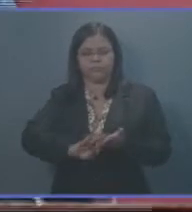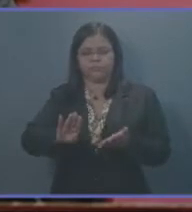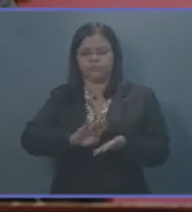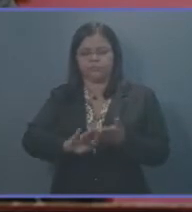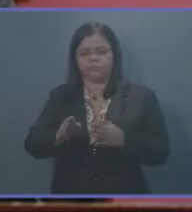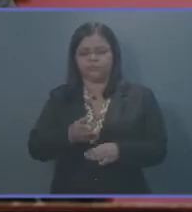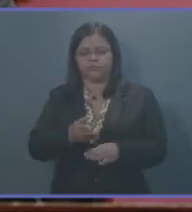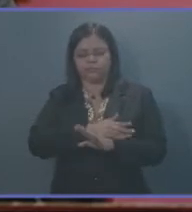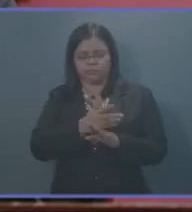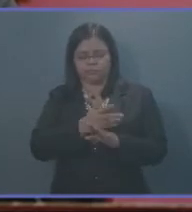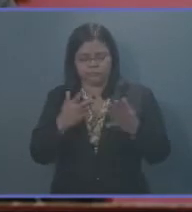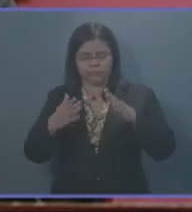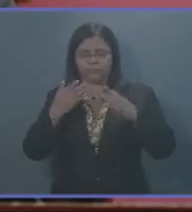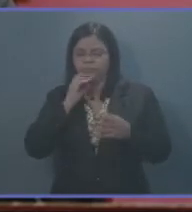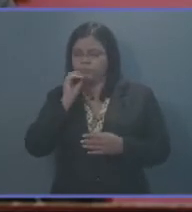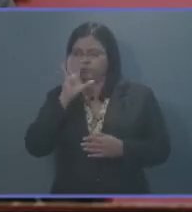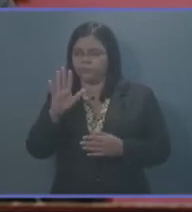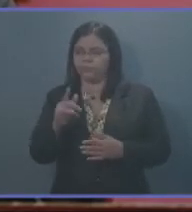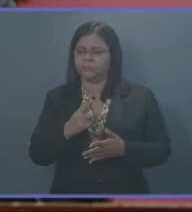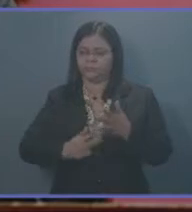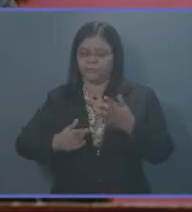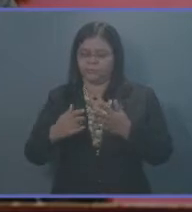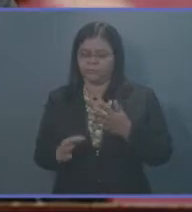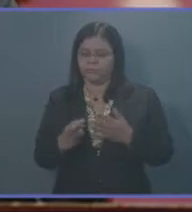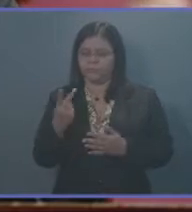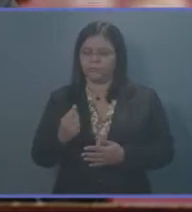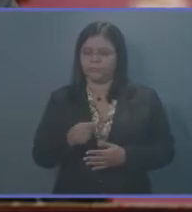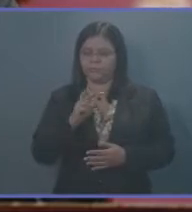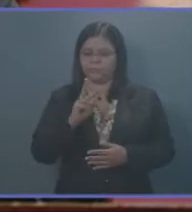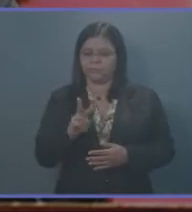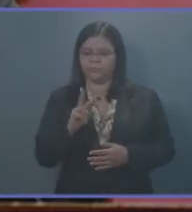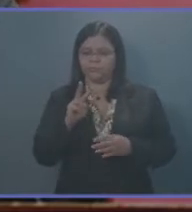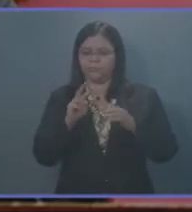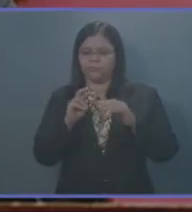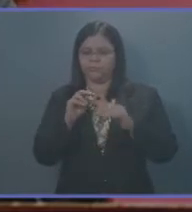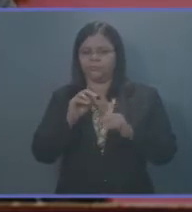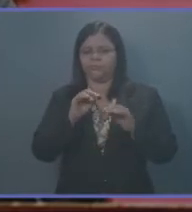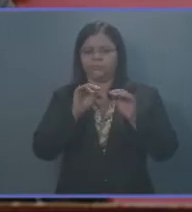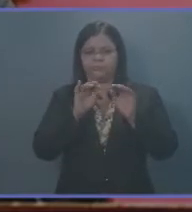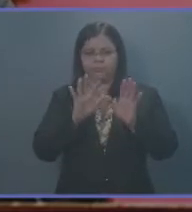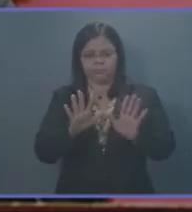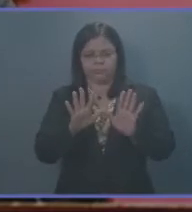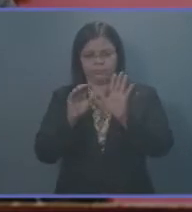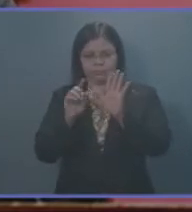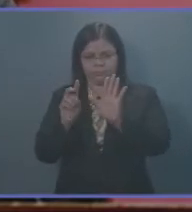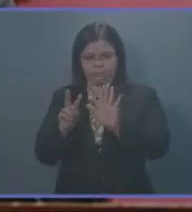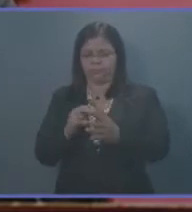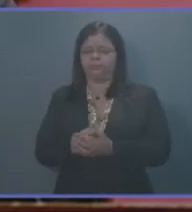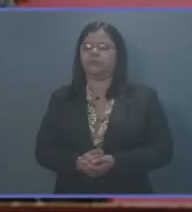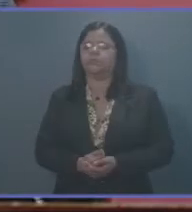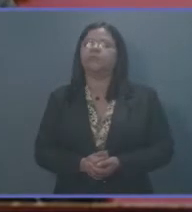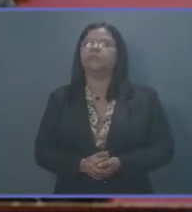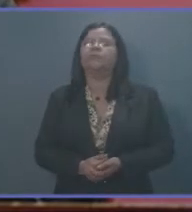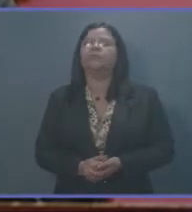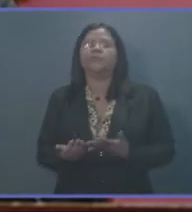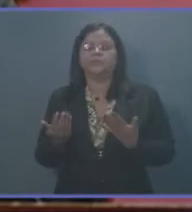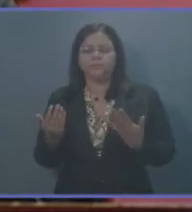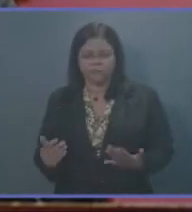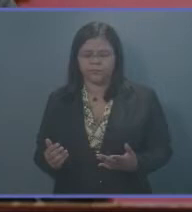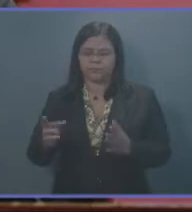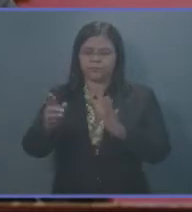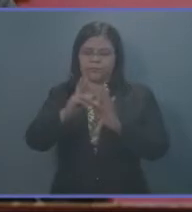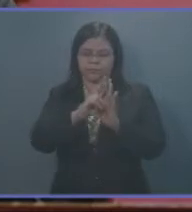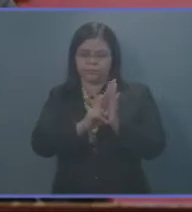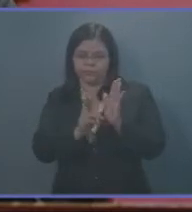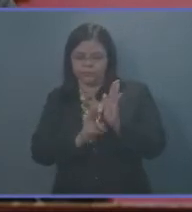hace referencia en el decreto legislativo número 217. Las condiciones bajo las cuales se